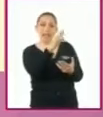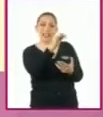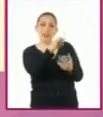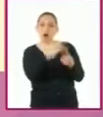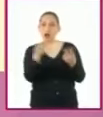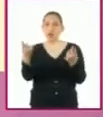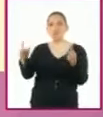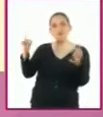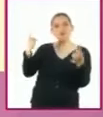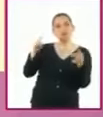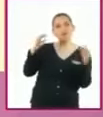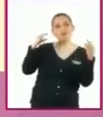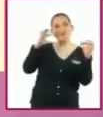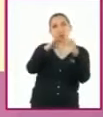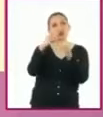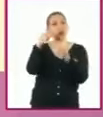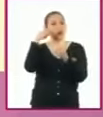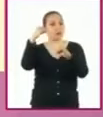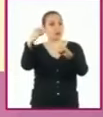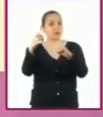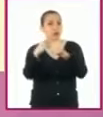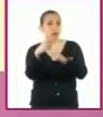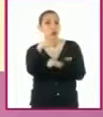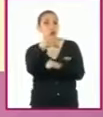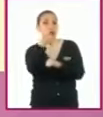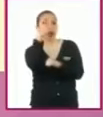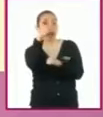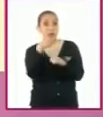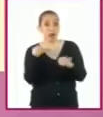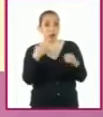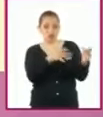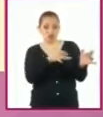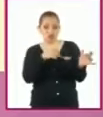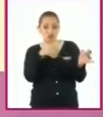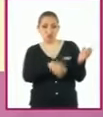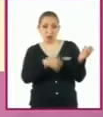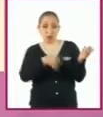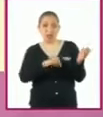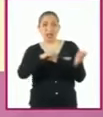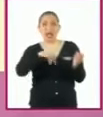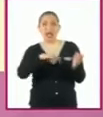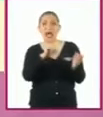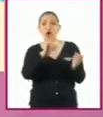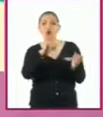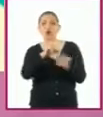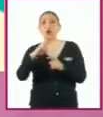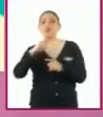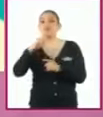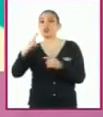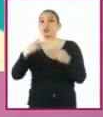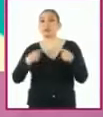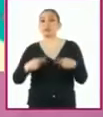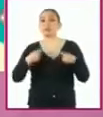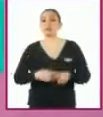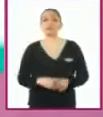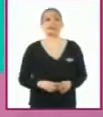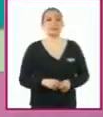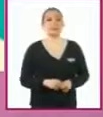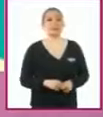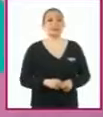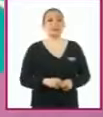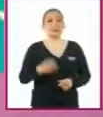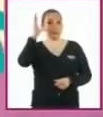la melodía. Además, su sonido es fuerte, pues utiliza instrumentos de cuerda, como el laúd o la voz humana.